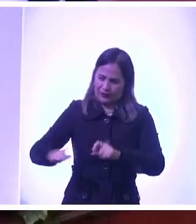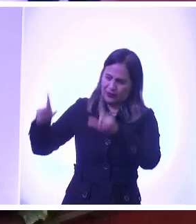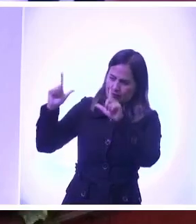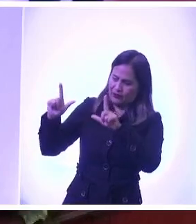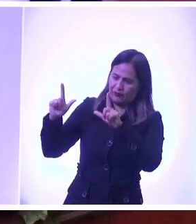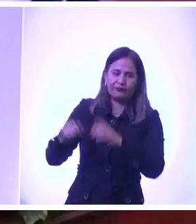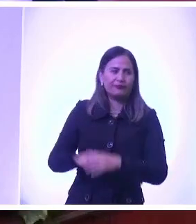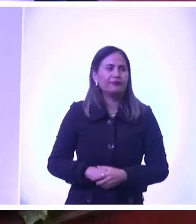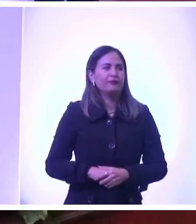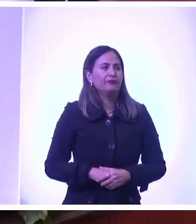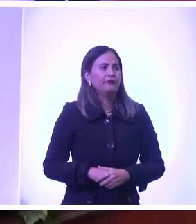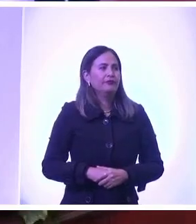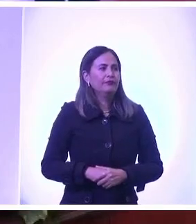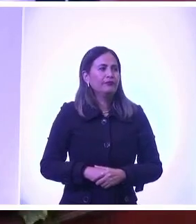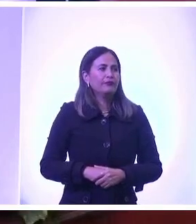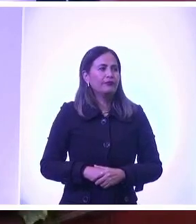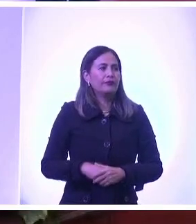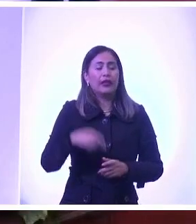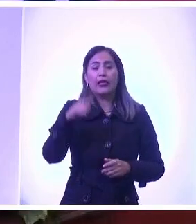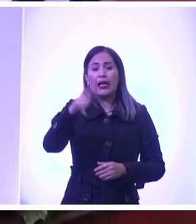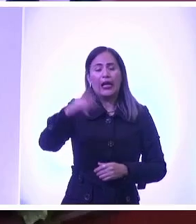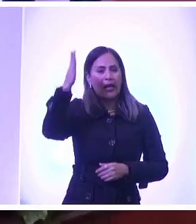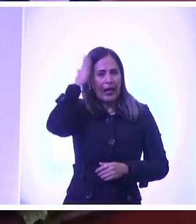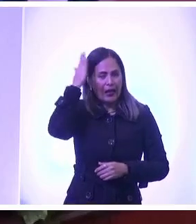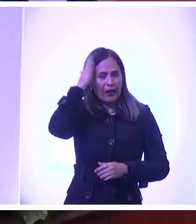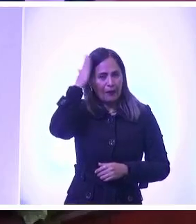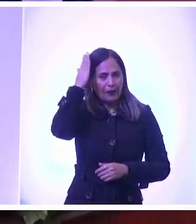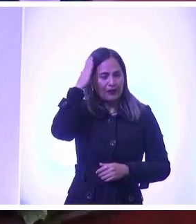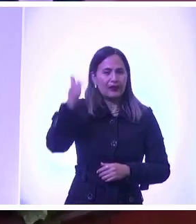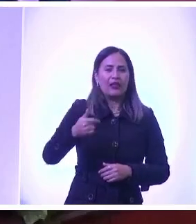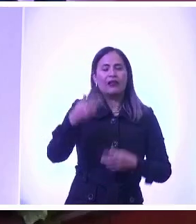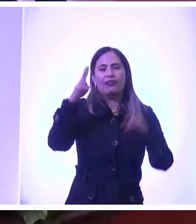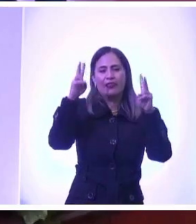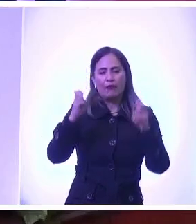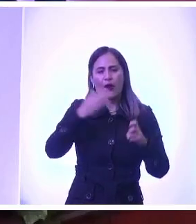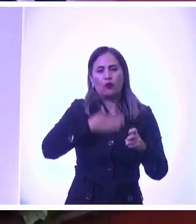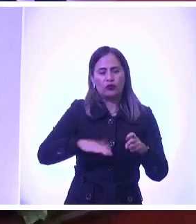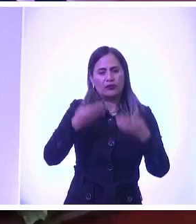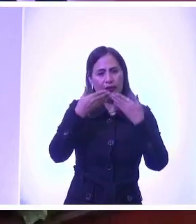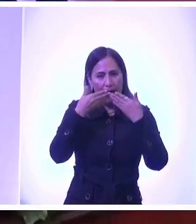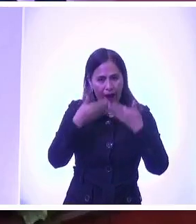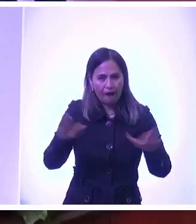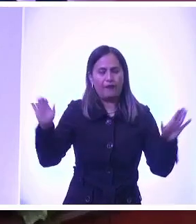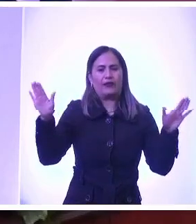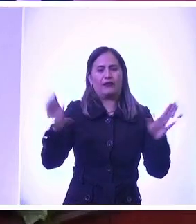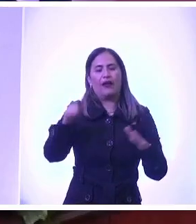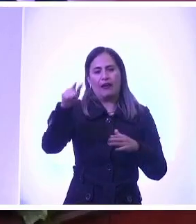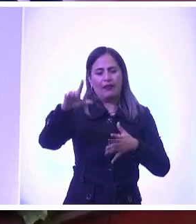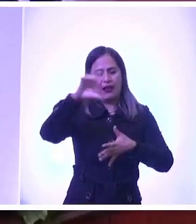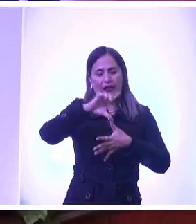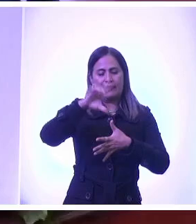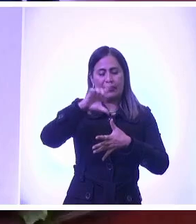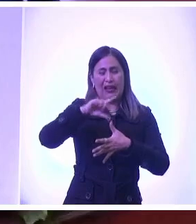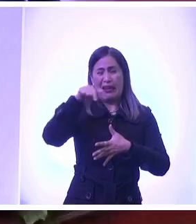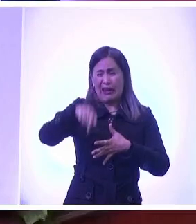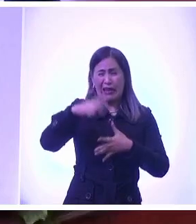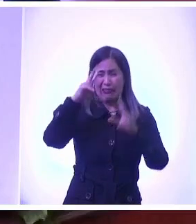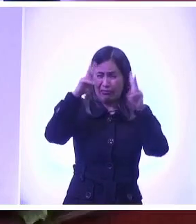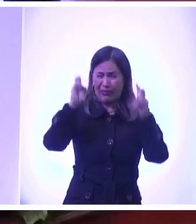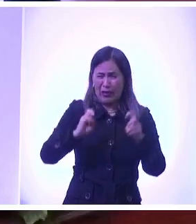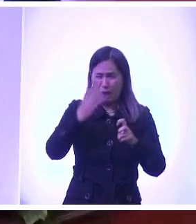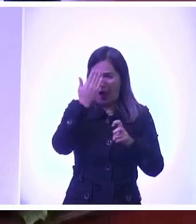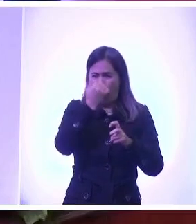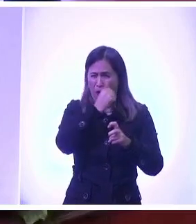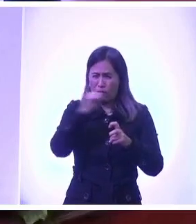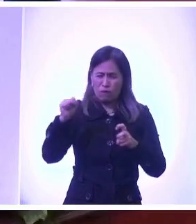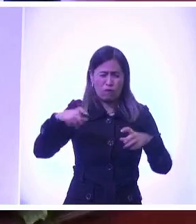bueno él es el papá de la justicia abierta de latinoamérica es uno de los hombres que más sabe del tema no se lo pierdan Yo